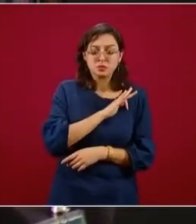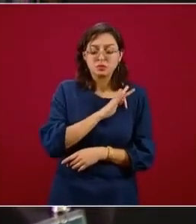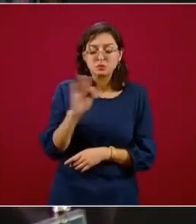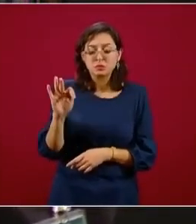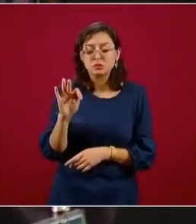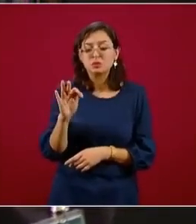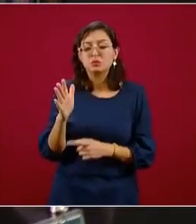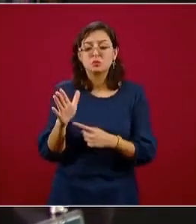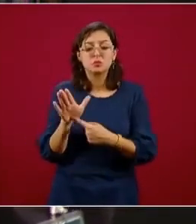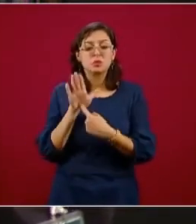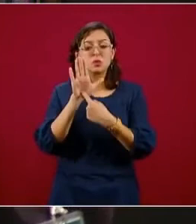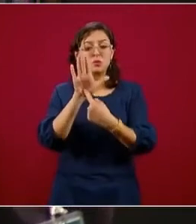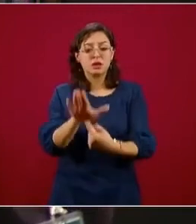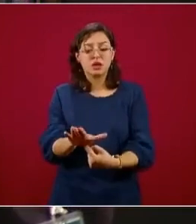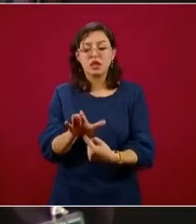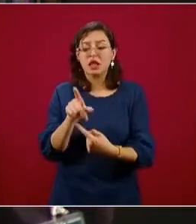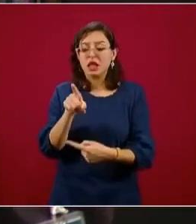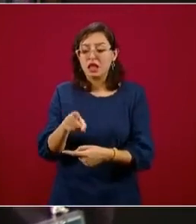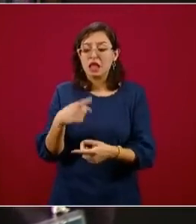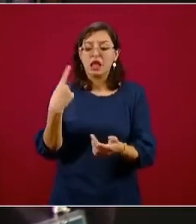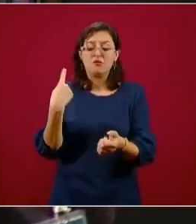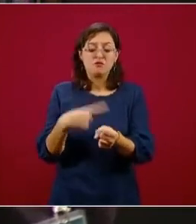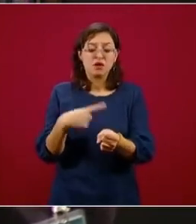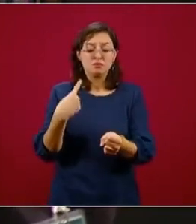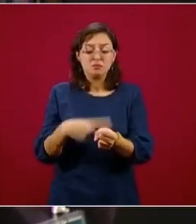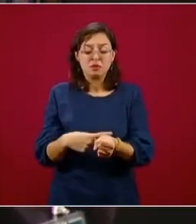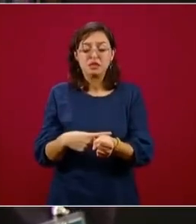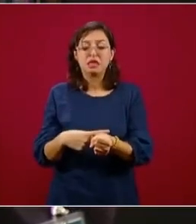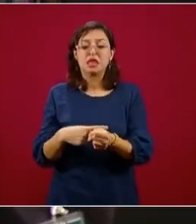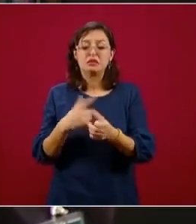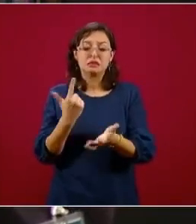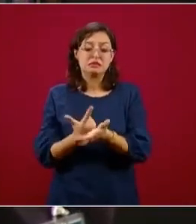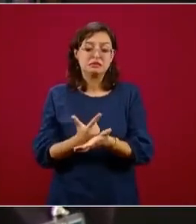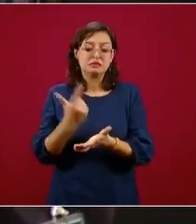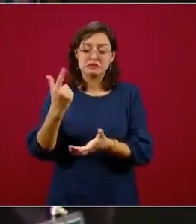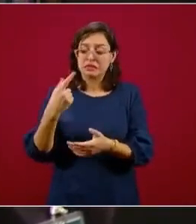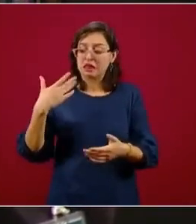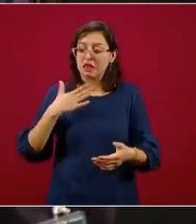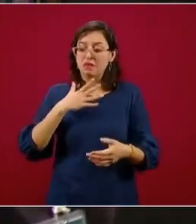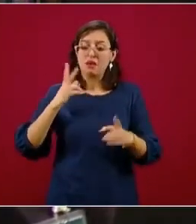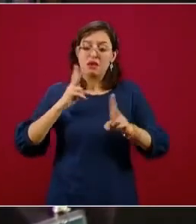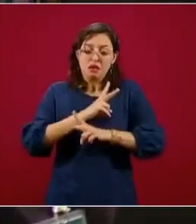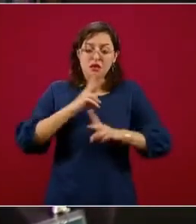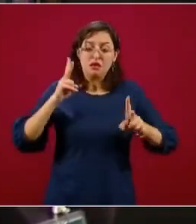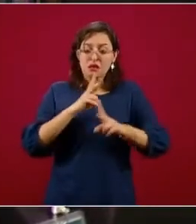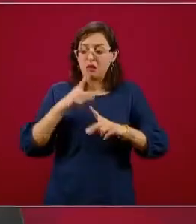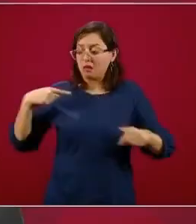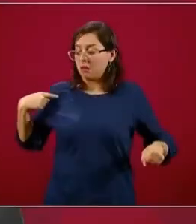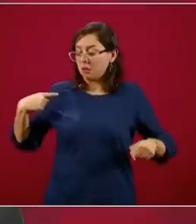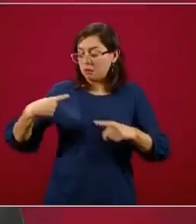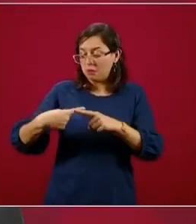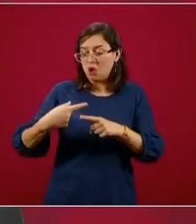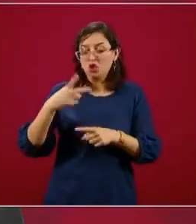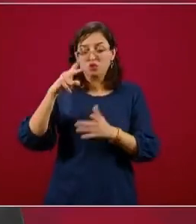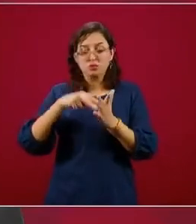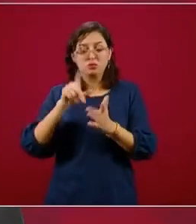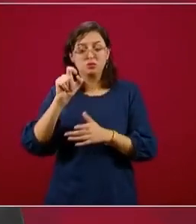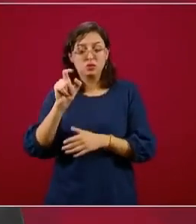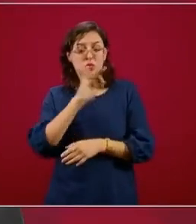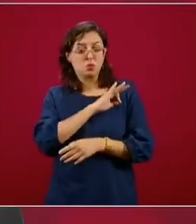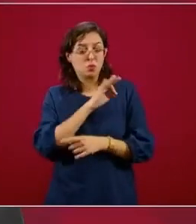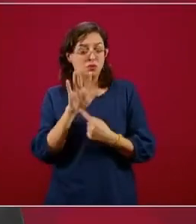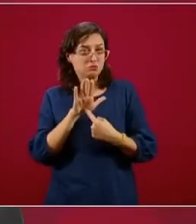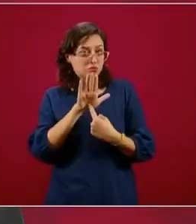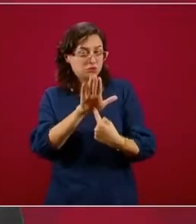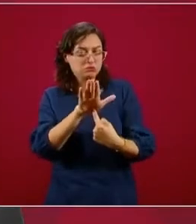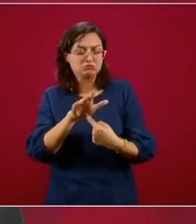por enfermedades respiratorias agudas graves en lo que va de 2020 también, si nos las podría presentar en esta conferencia. Con